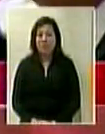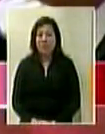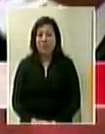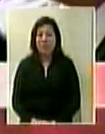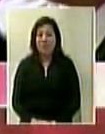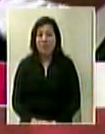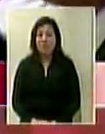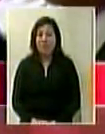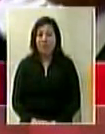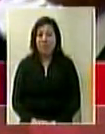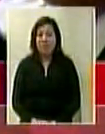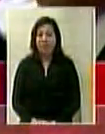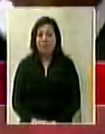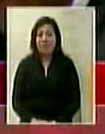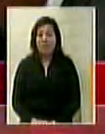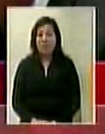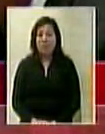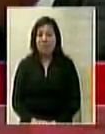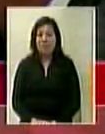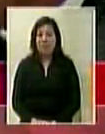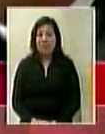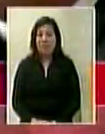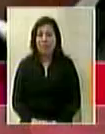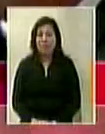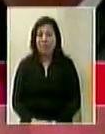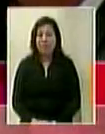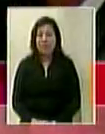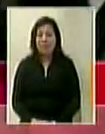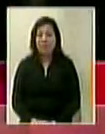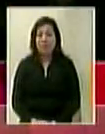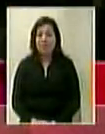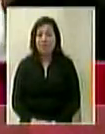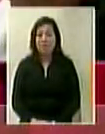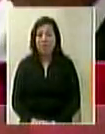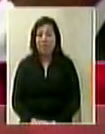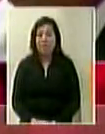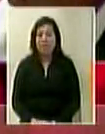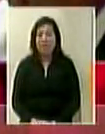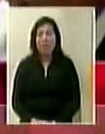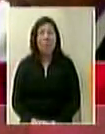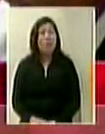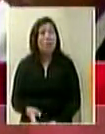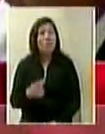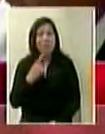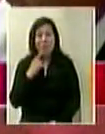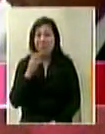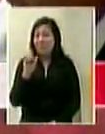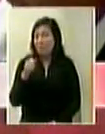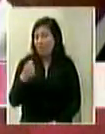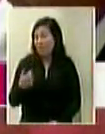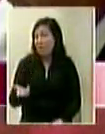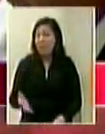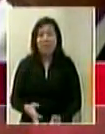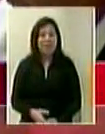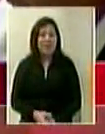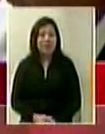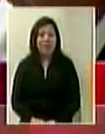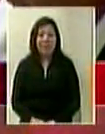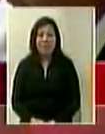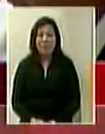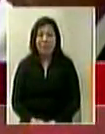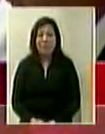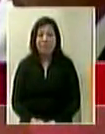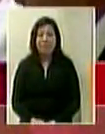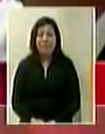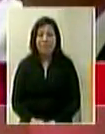existe, y a mi juicio eso convalida el traslado. ¿El riesgo externo existía, colega? Sí. Yo debatía con mi